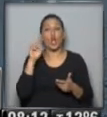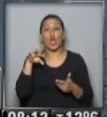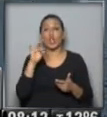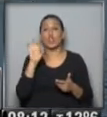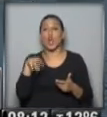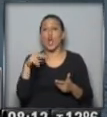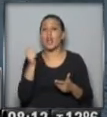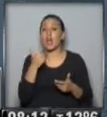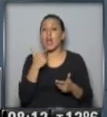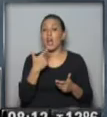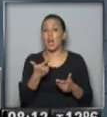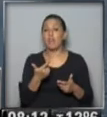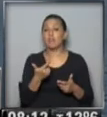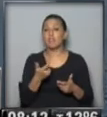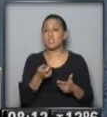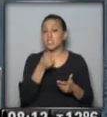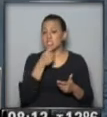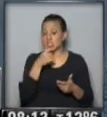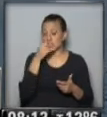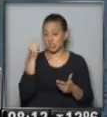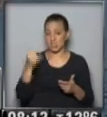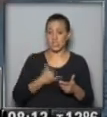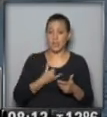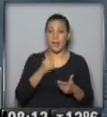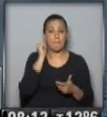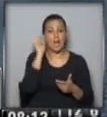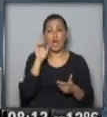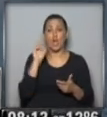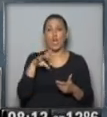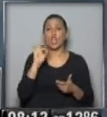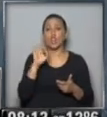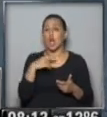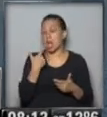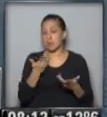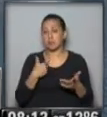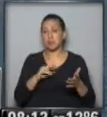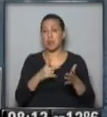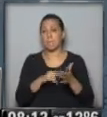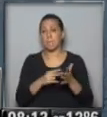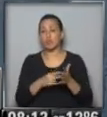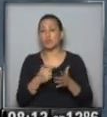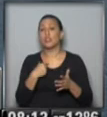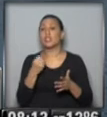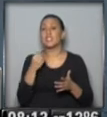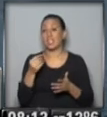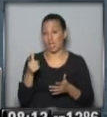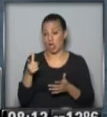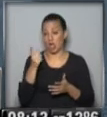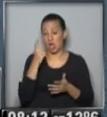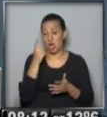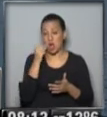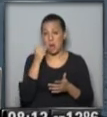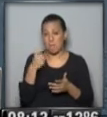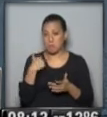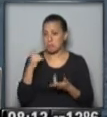british y dijo yo la verdad que no hubiese visto mal ese llamado grondona que el problema hubiese habido porque yo con don julio dijo el mismo brindis